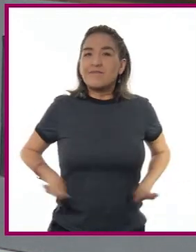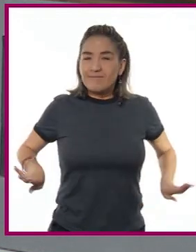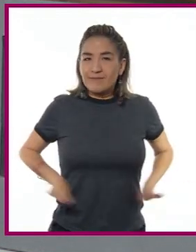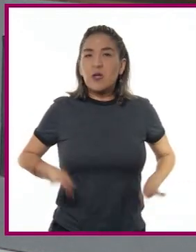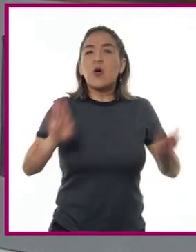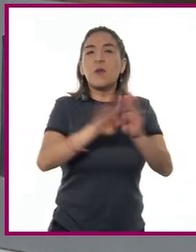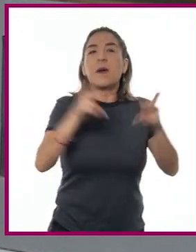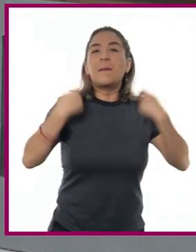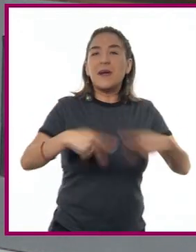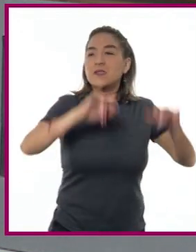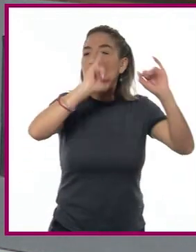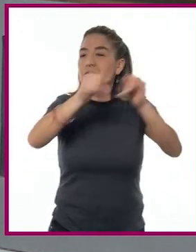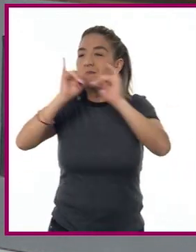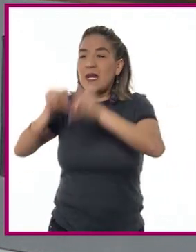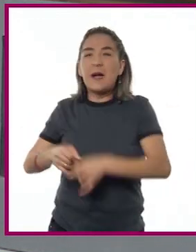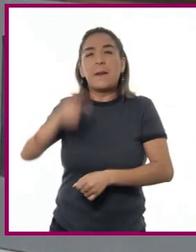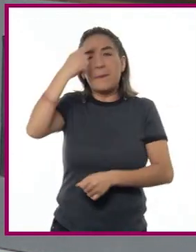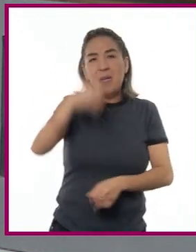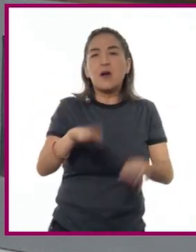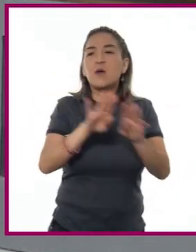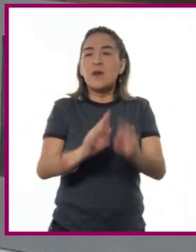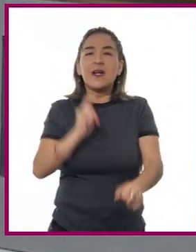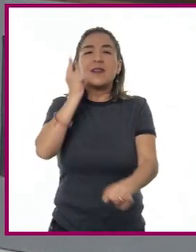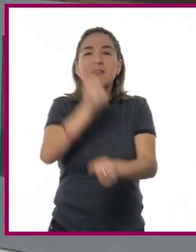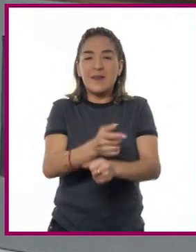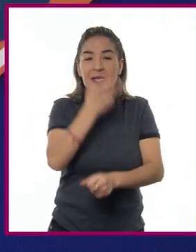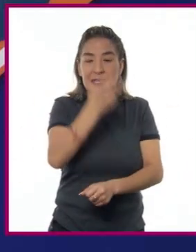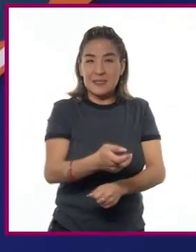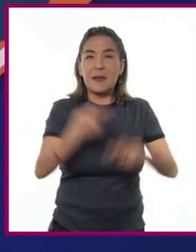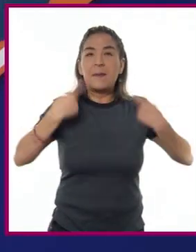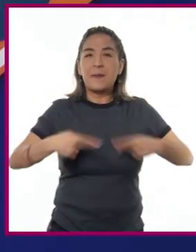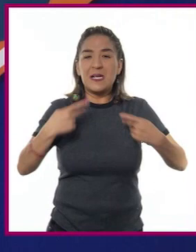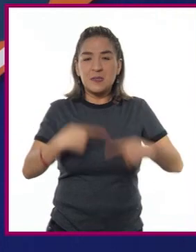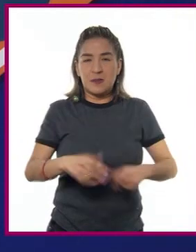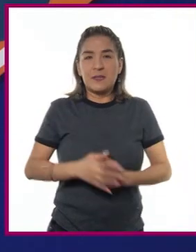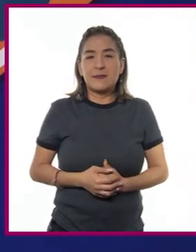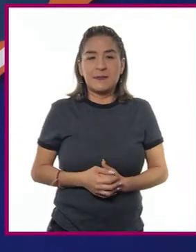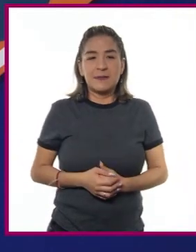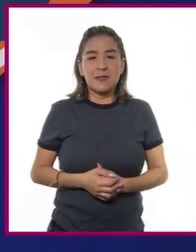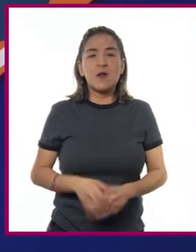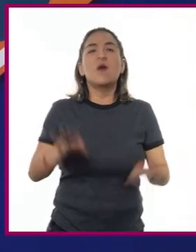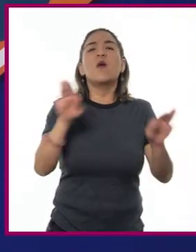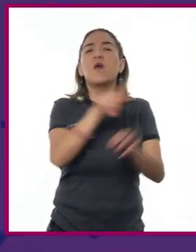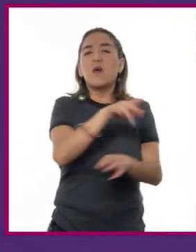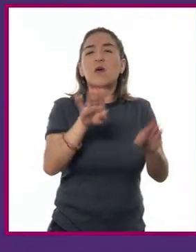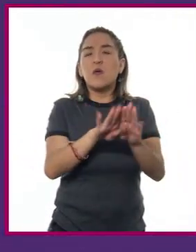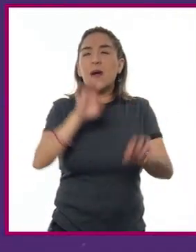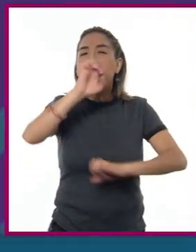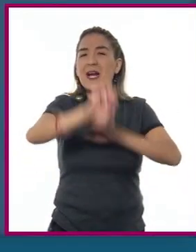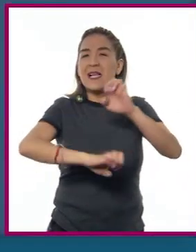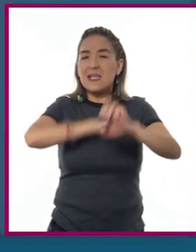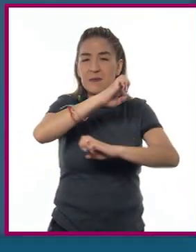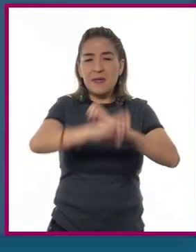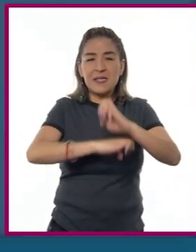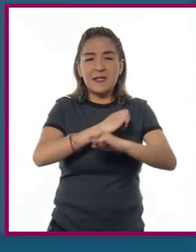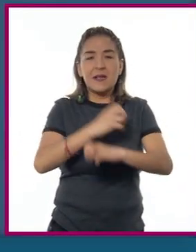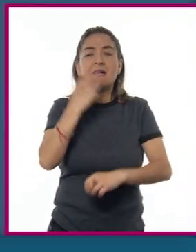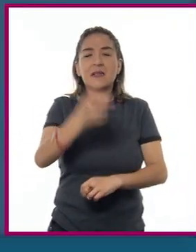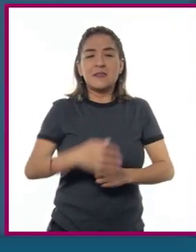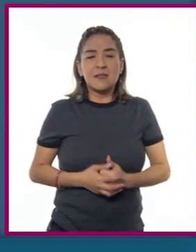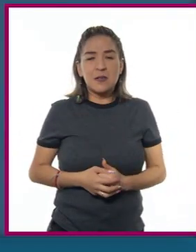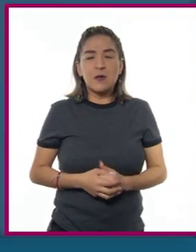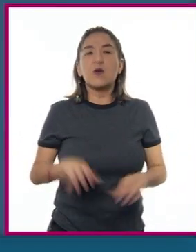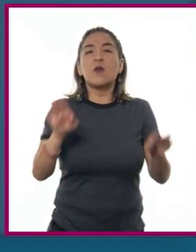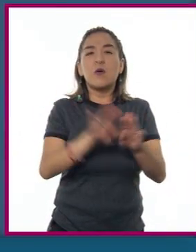individual que se utiliza como medio de identificación de las personas. Lo mismo ocurre con los elementos. Tienen sus espectros de